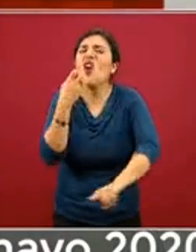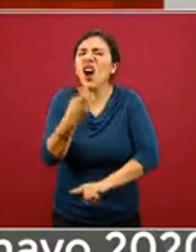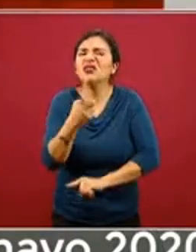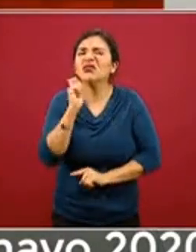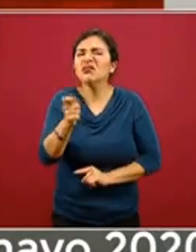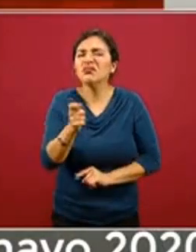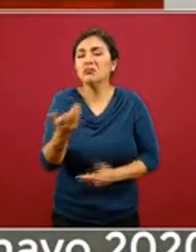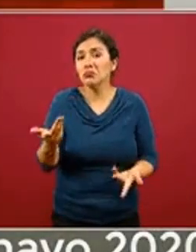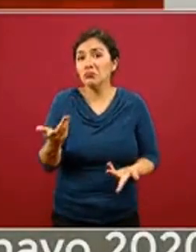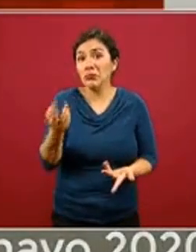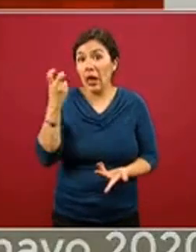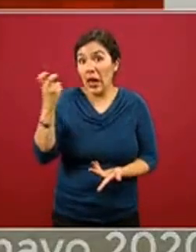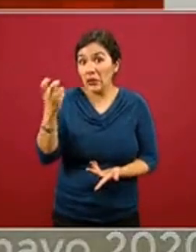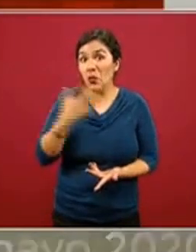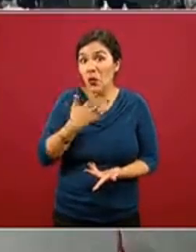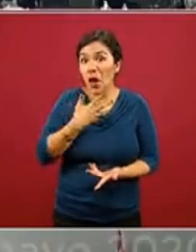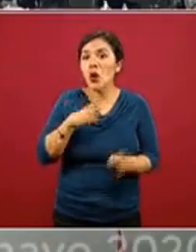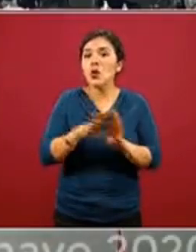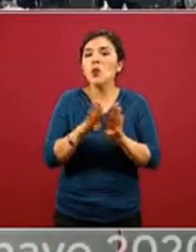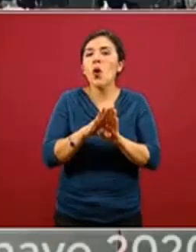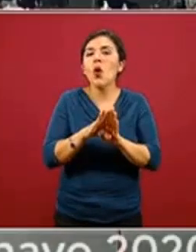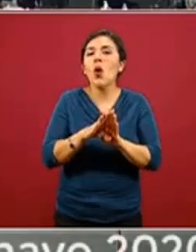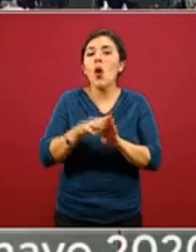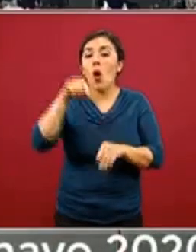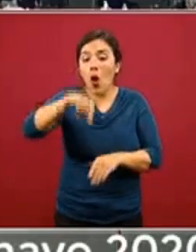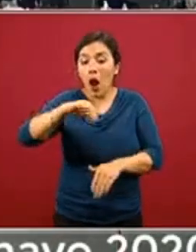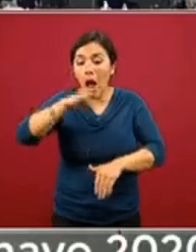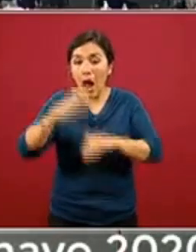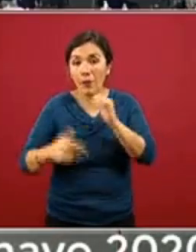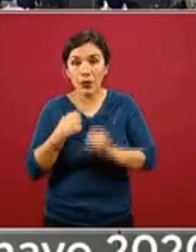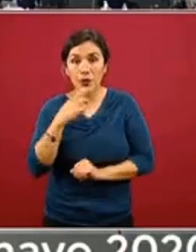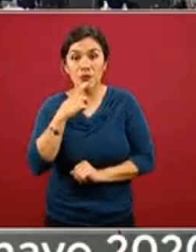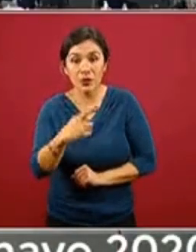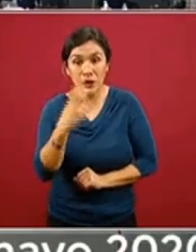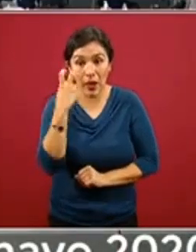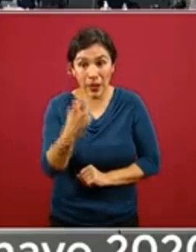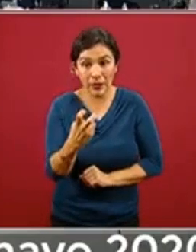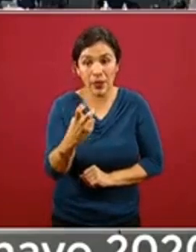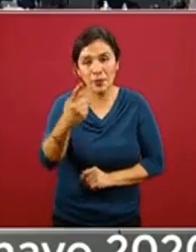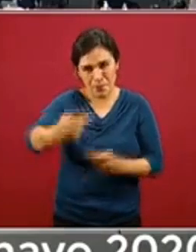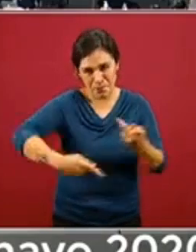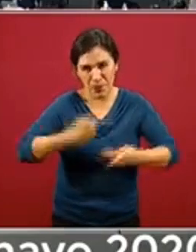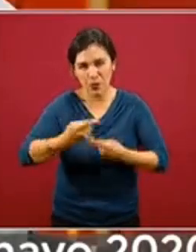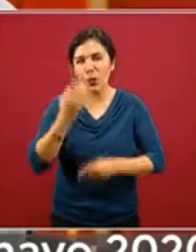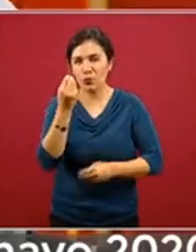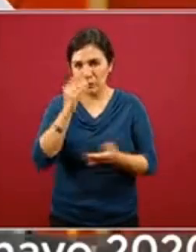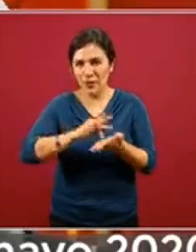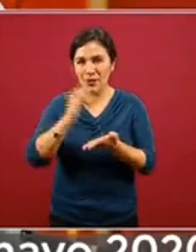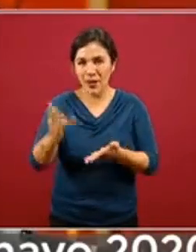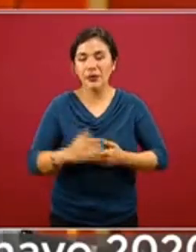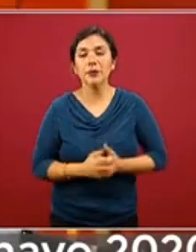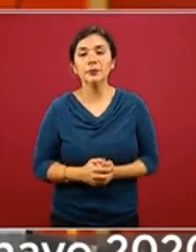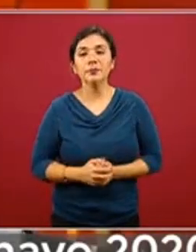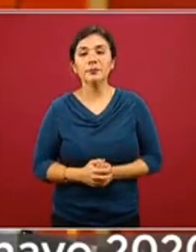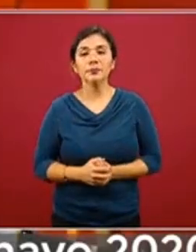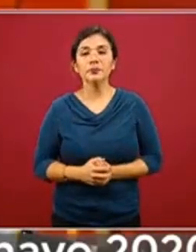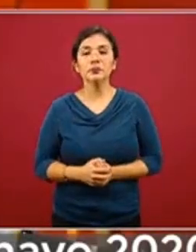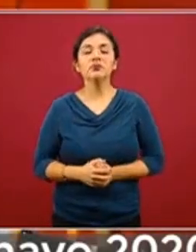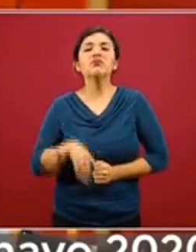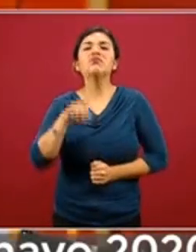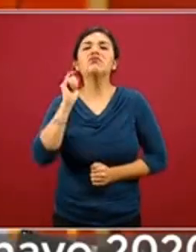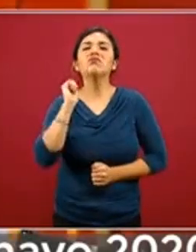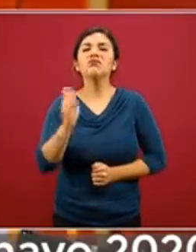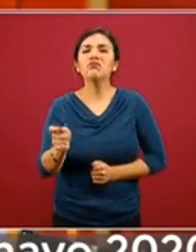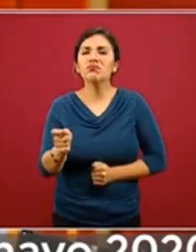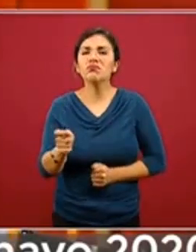que esto se presenta en parches. Termino con esta respuesta a esta pregunta que le agradezco, Andrea, que